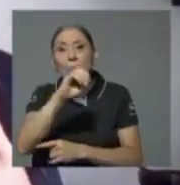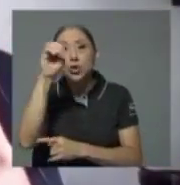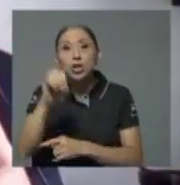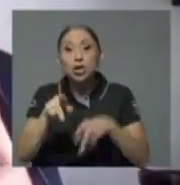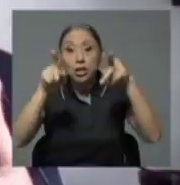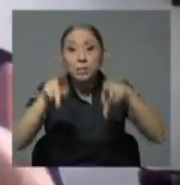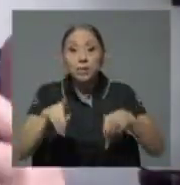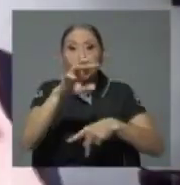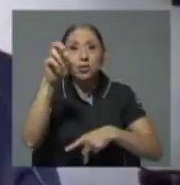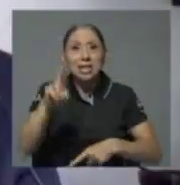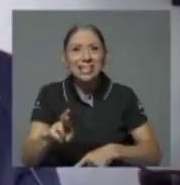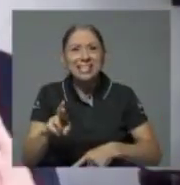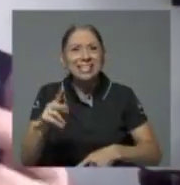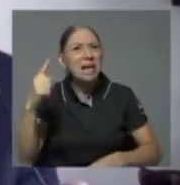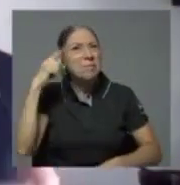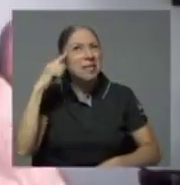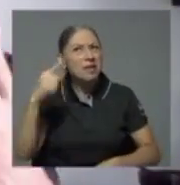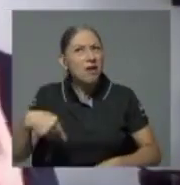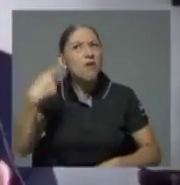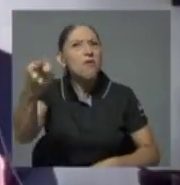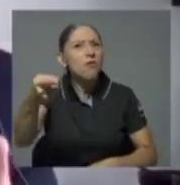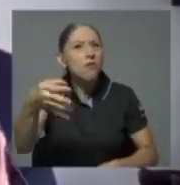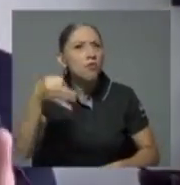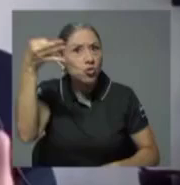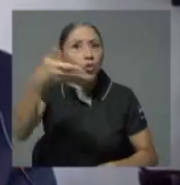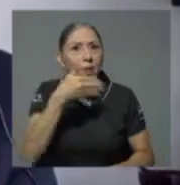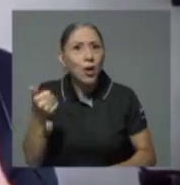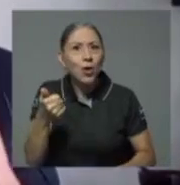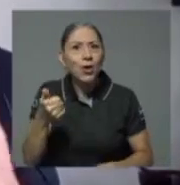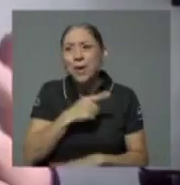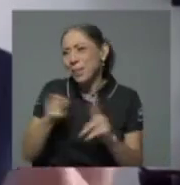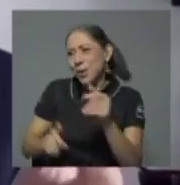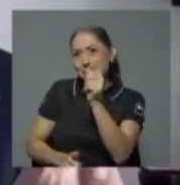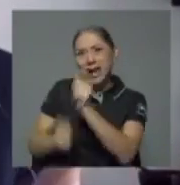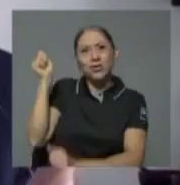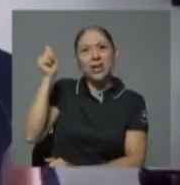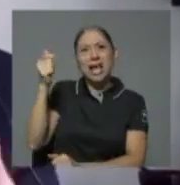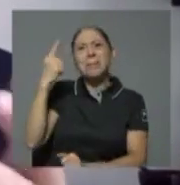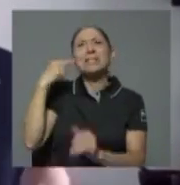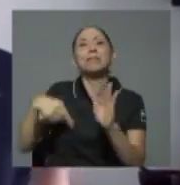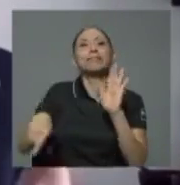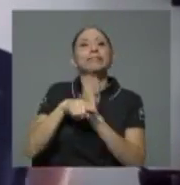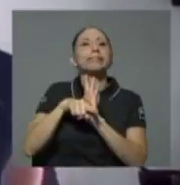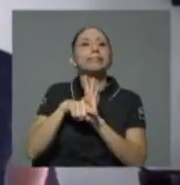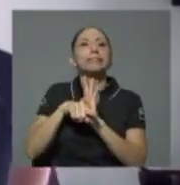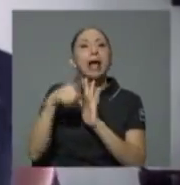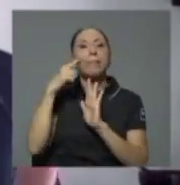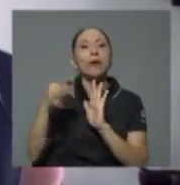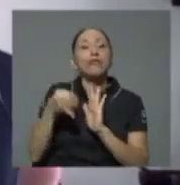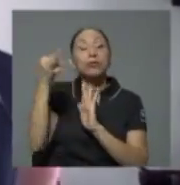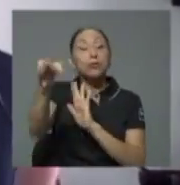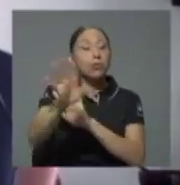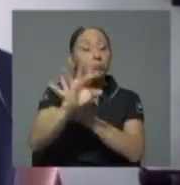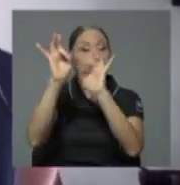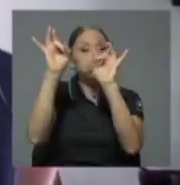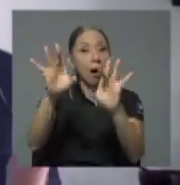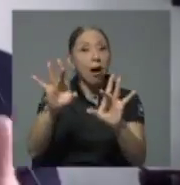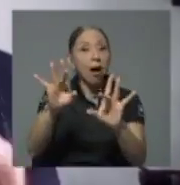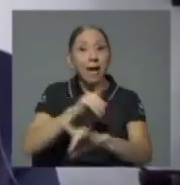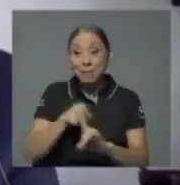futuro va a ser mejor. La gran mayoría, 60-65%, ve un futuro negro. Bueno, este Fondo Nacional para la